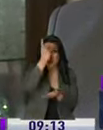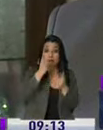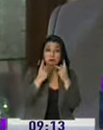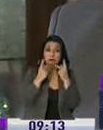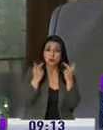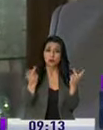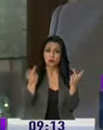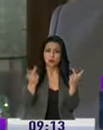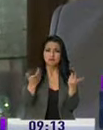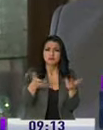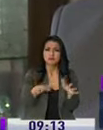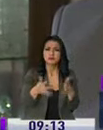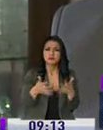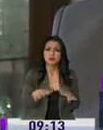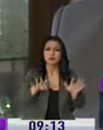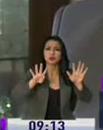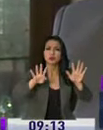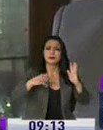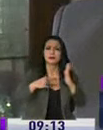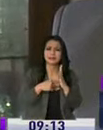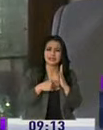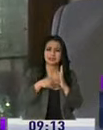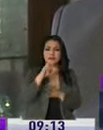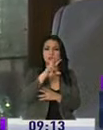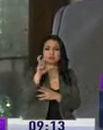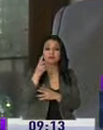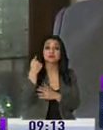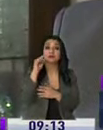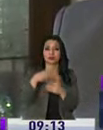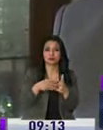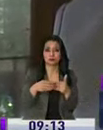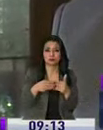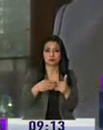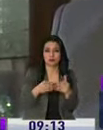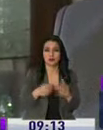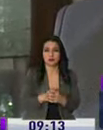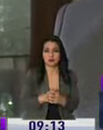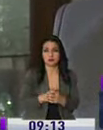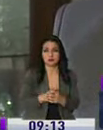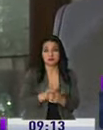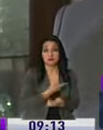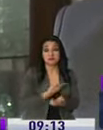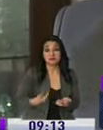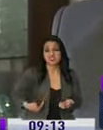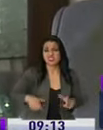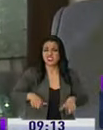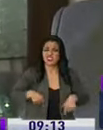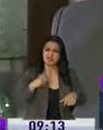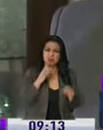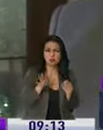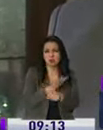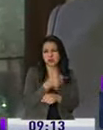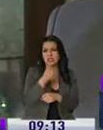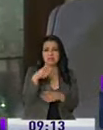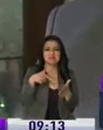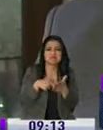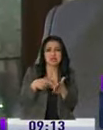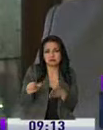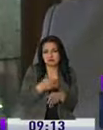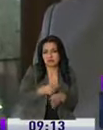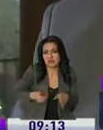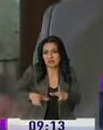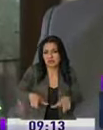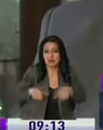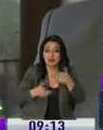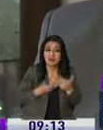pública se va alrededor de 9.300 millones de dólares. El señor presidente le redondeó en 10.000 millones, pero